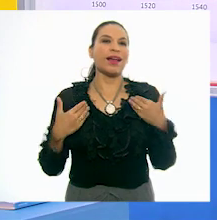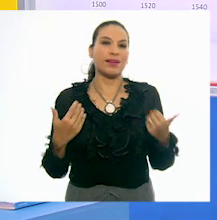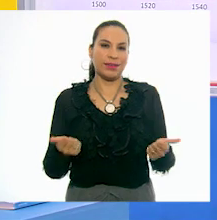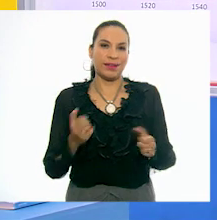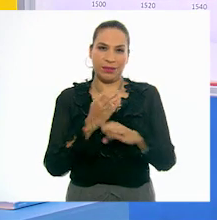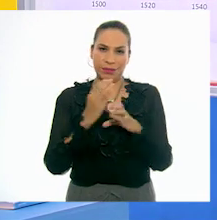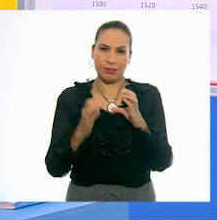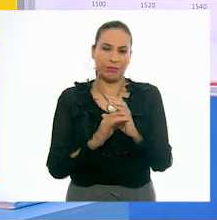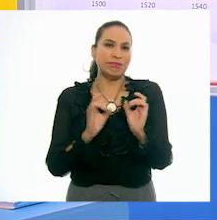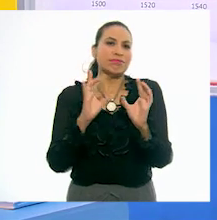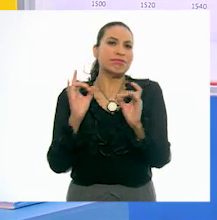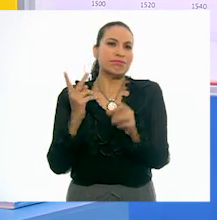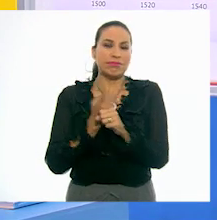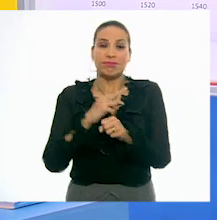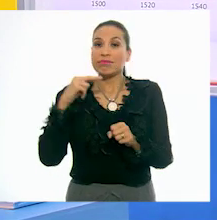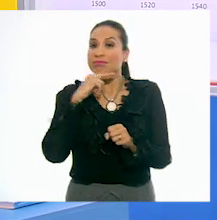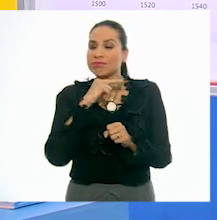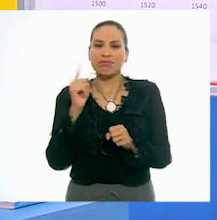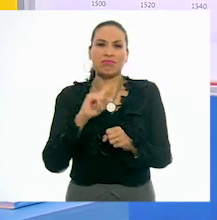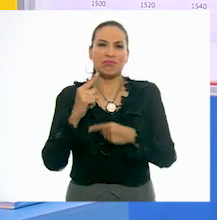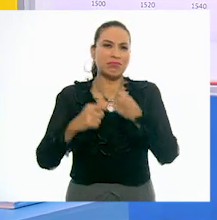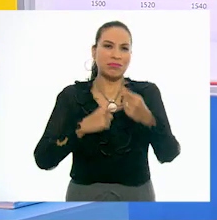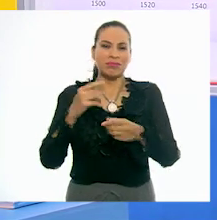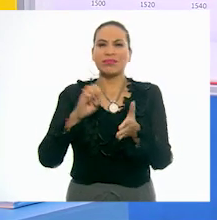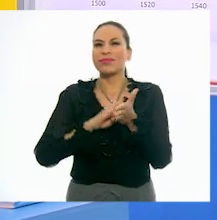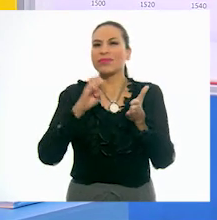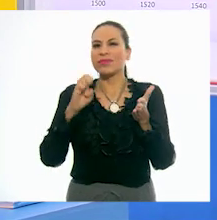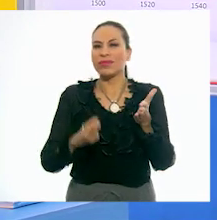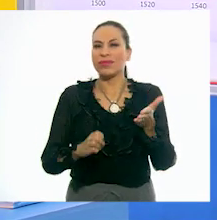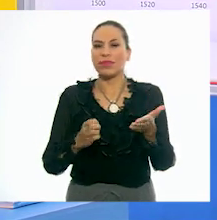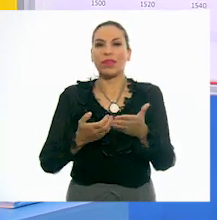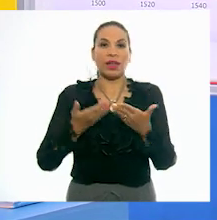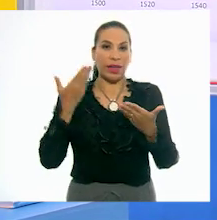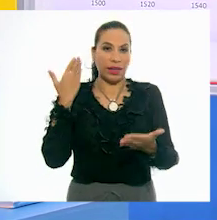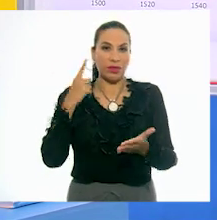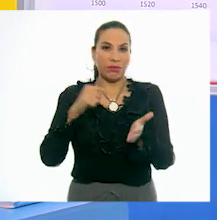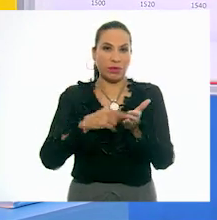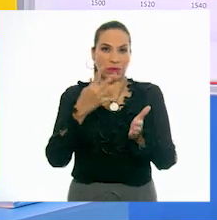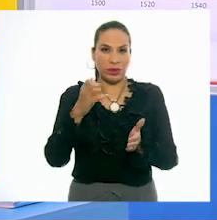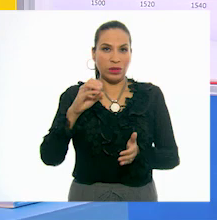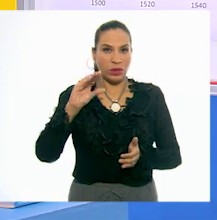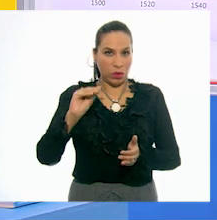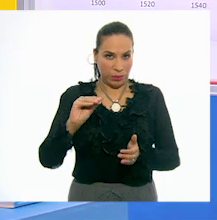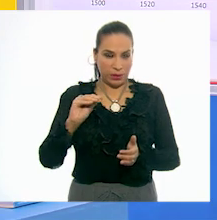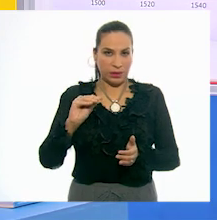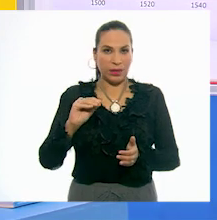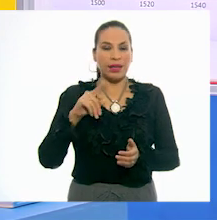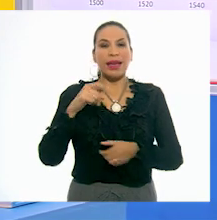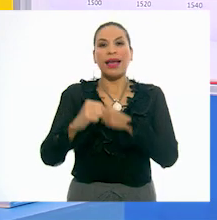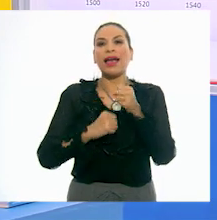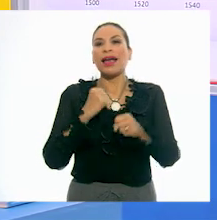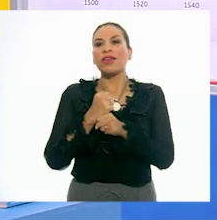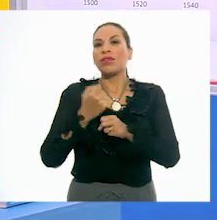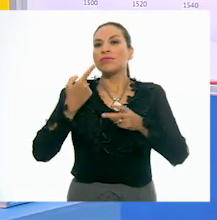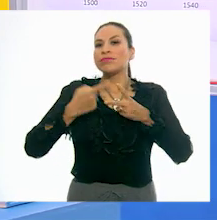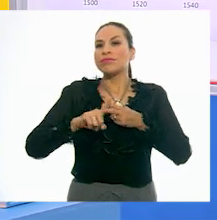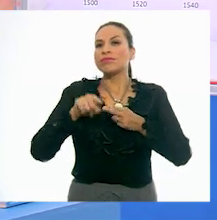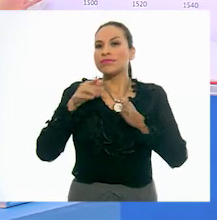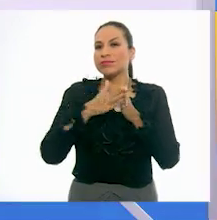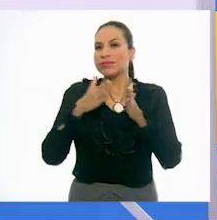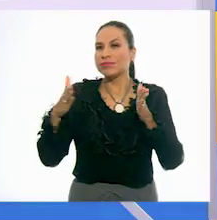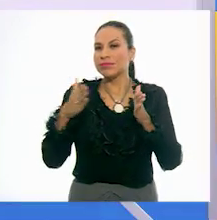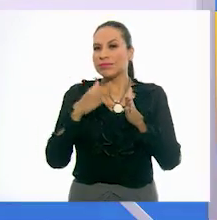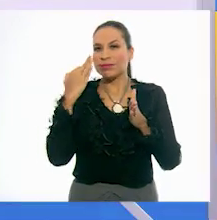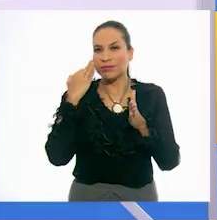que las cosas no ocurren de un día para otro. Por ejemplo, antes de 1490, que es el año en el que inicia nuestra línea